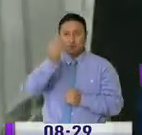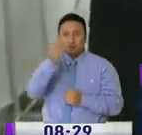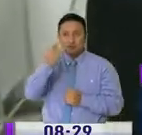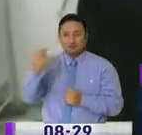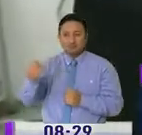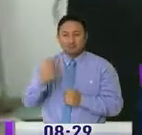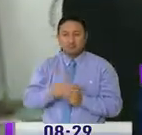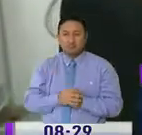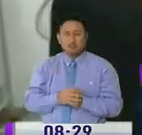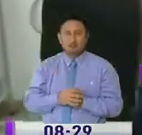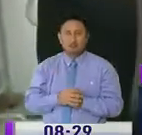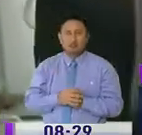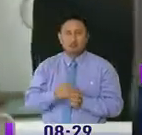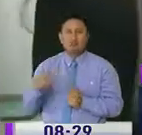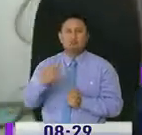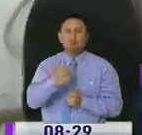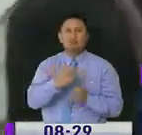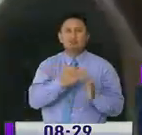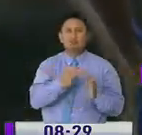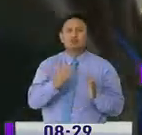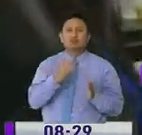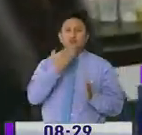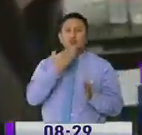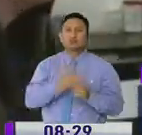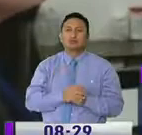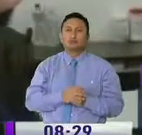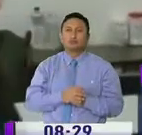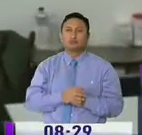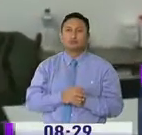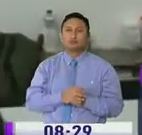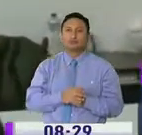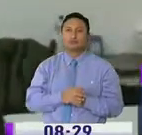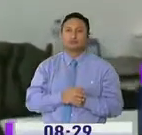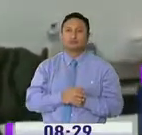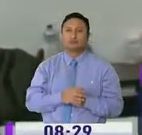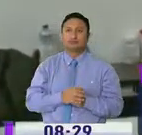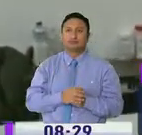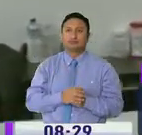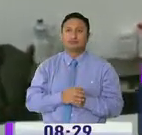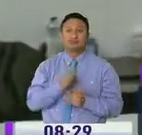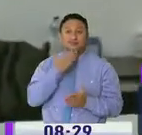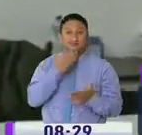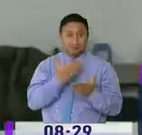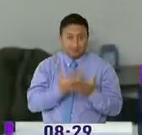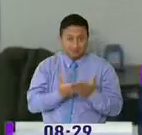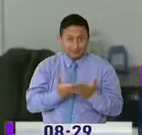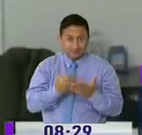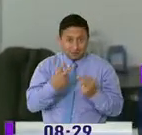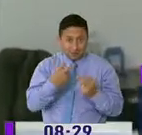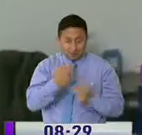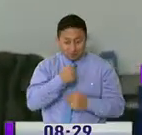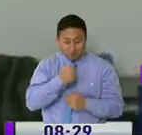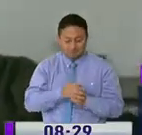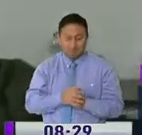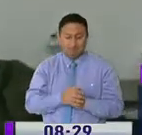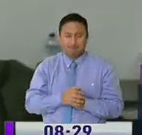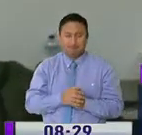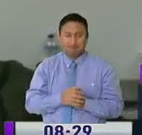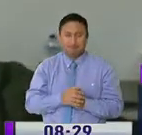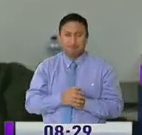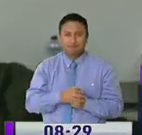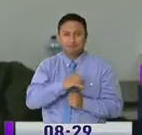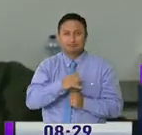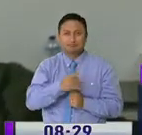coméntenos, ¿de qué se trata esta técnica? Bueno, muchísimas gracias por esta entrevista. Bueno, la